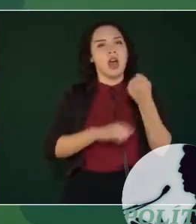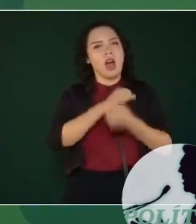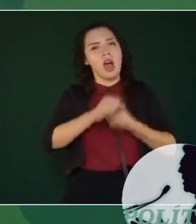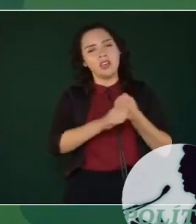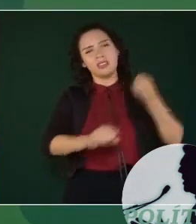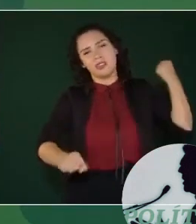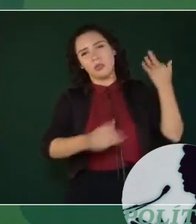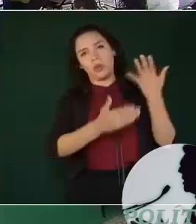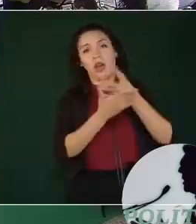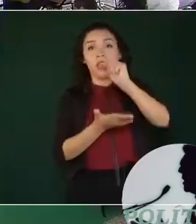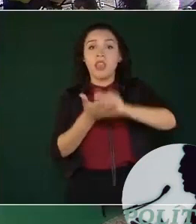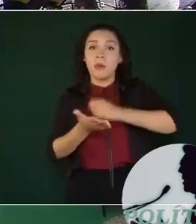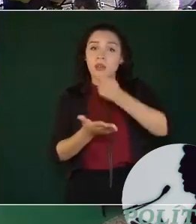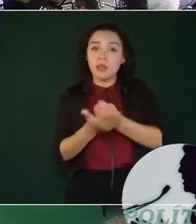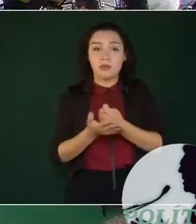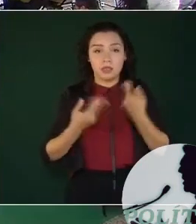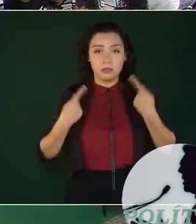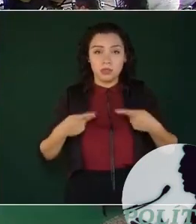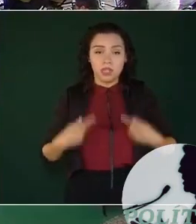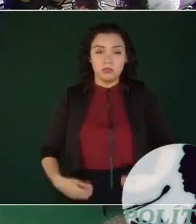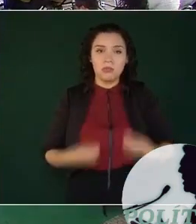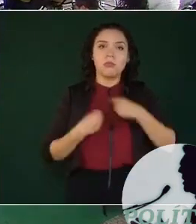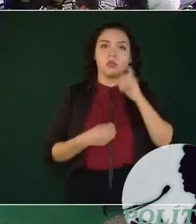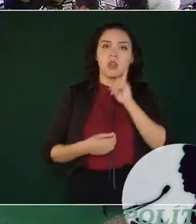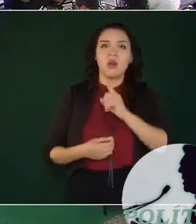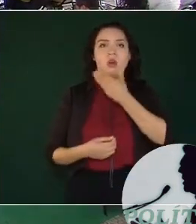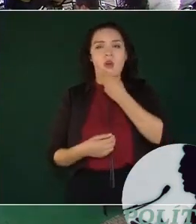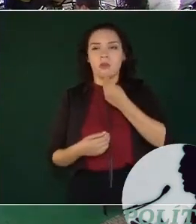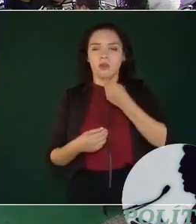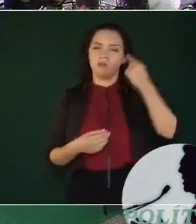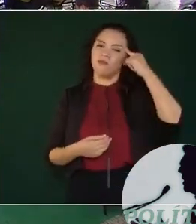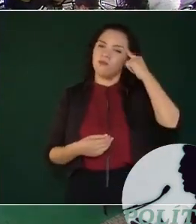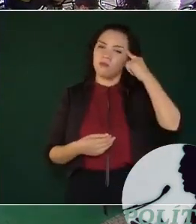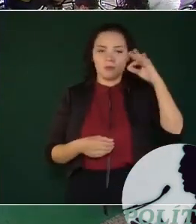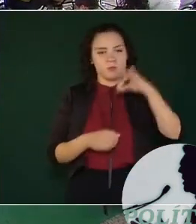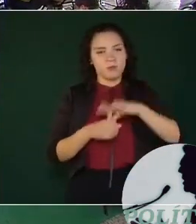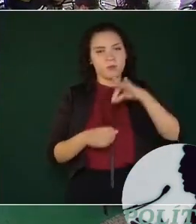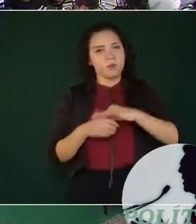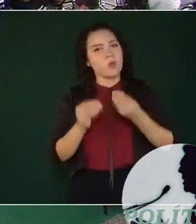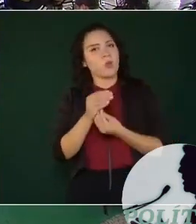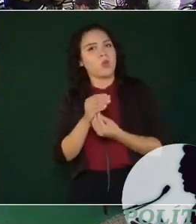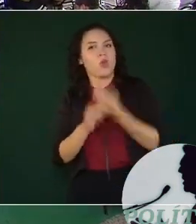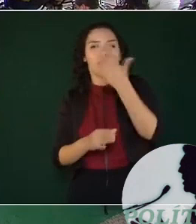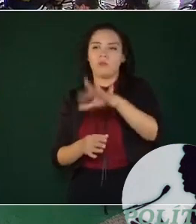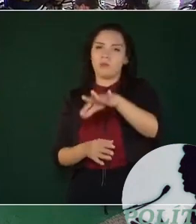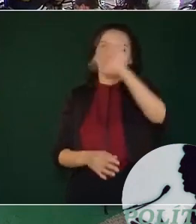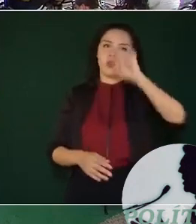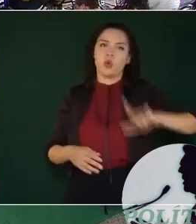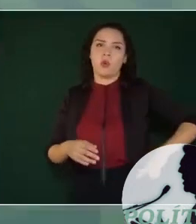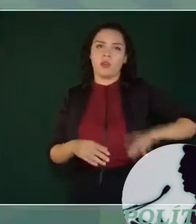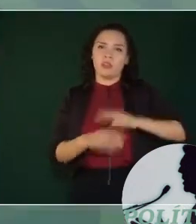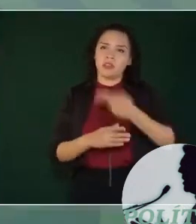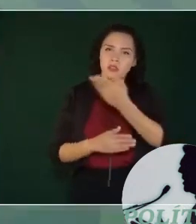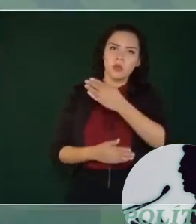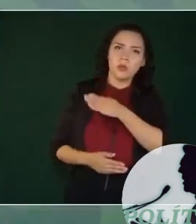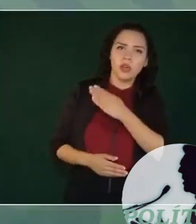los tamaulipecos, mujeres y hombres, hayan decidido tener un gobernador honesto, íntegro,